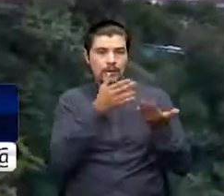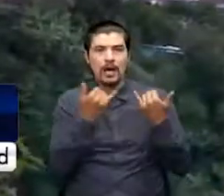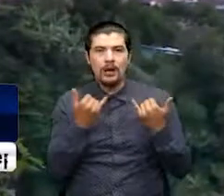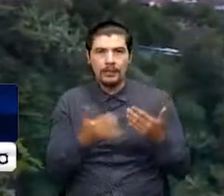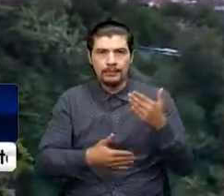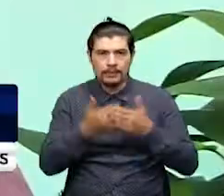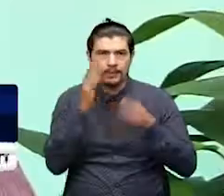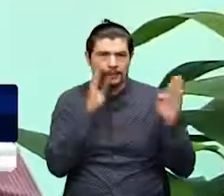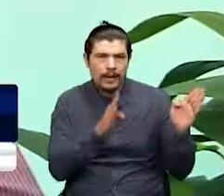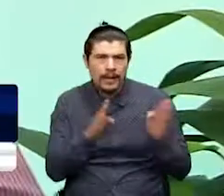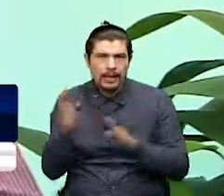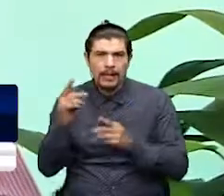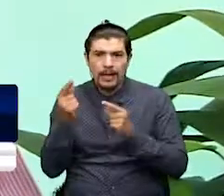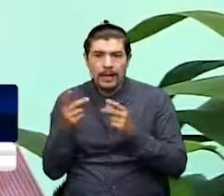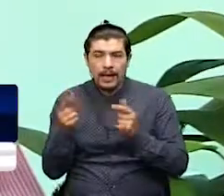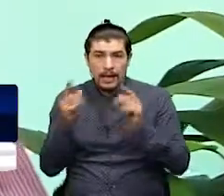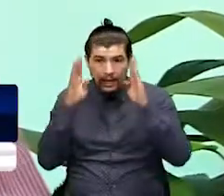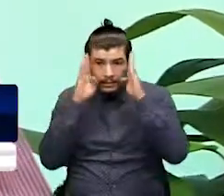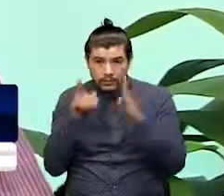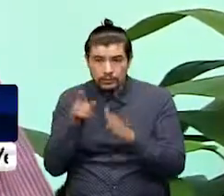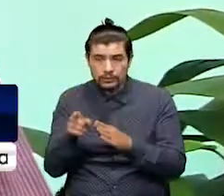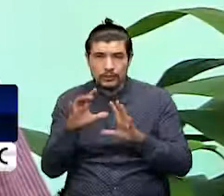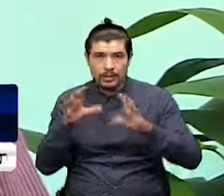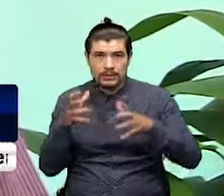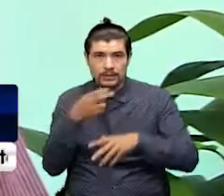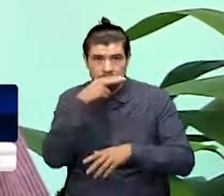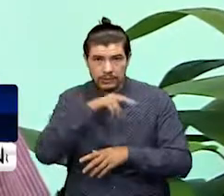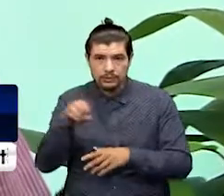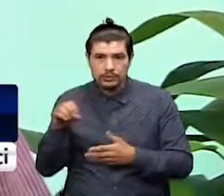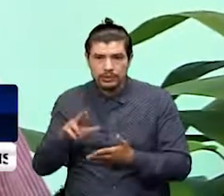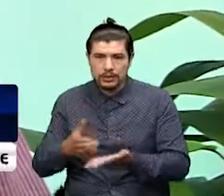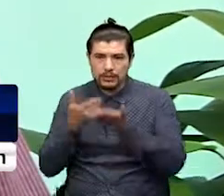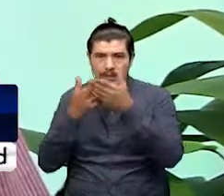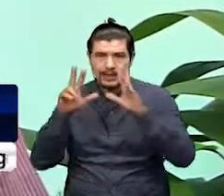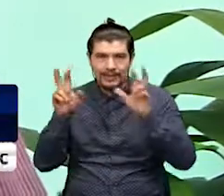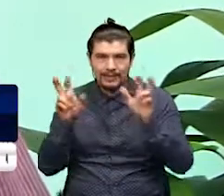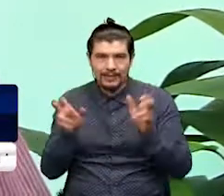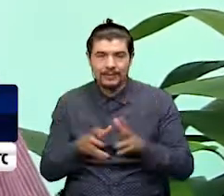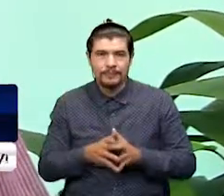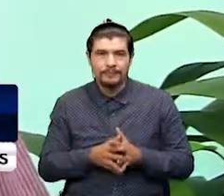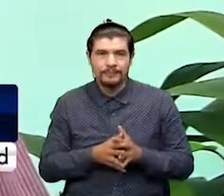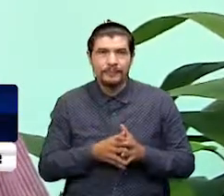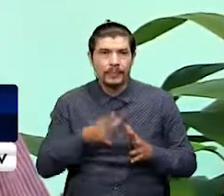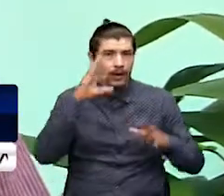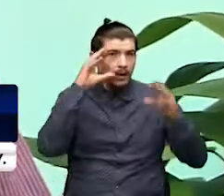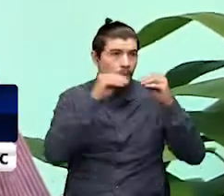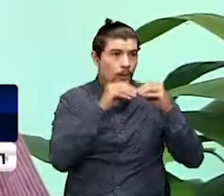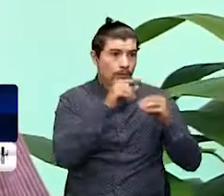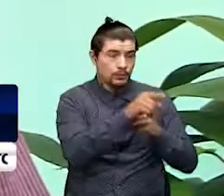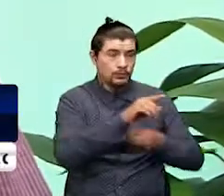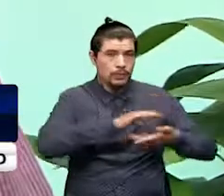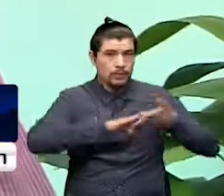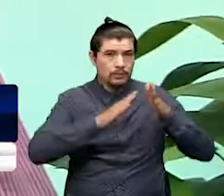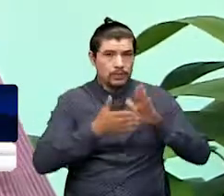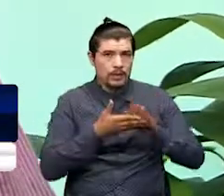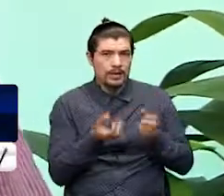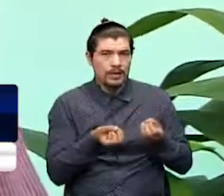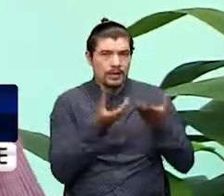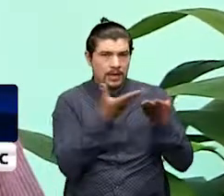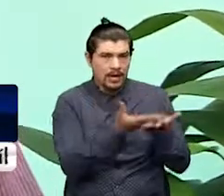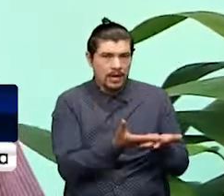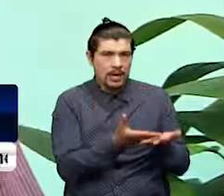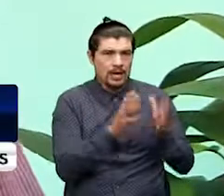contingencia en los compañeros del catatumbo hicieron unos acuerdos con la comunidad con la